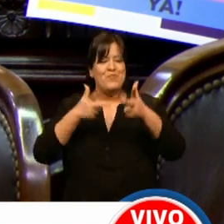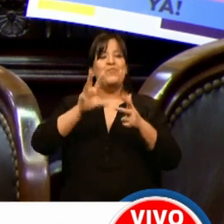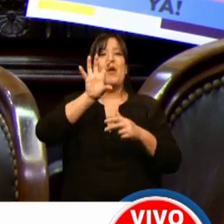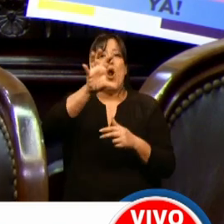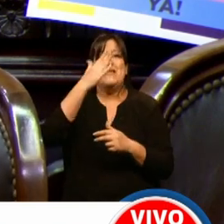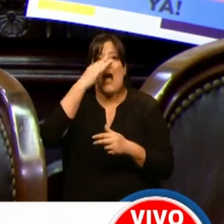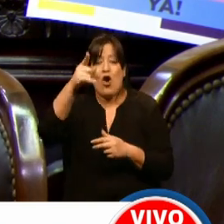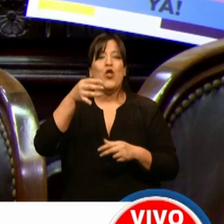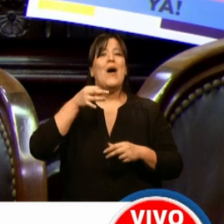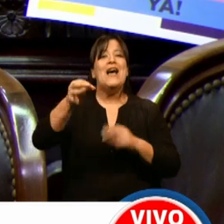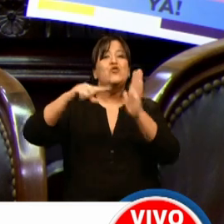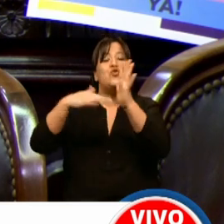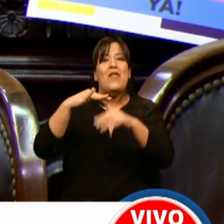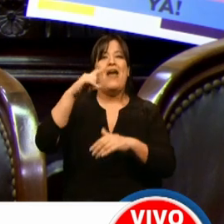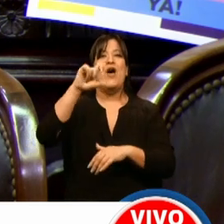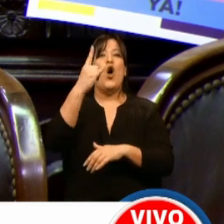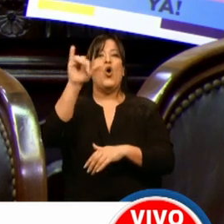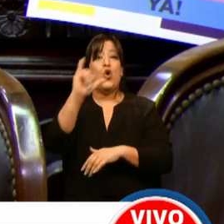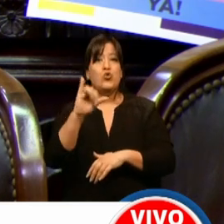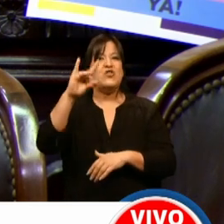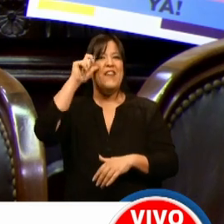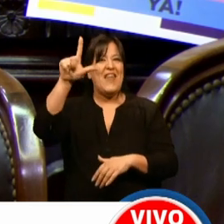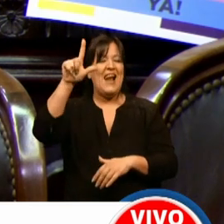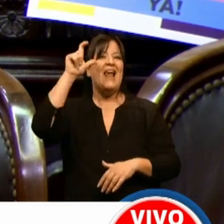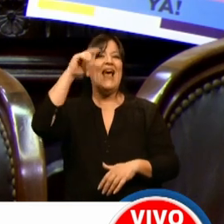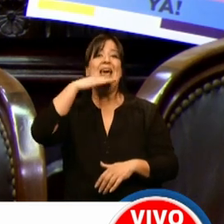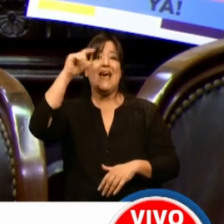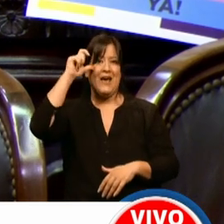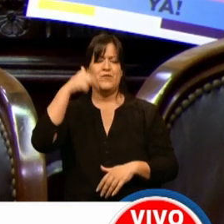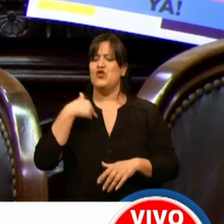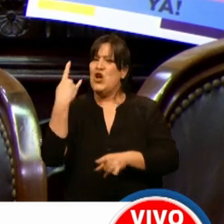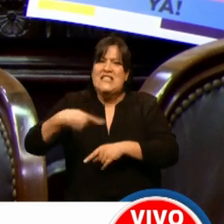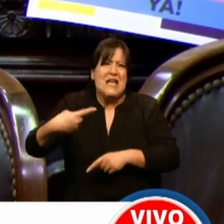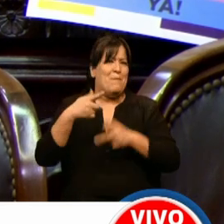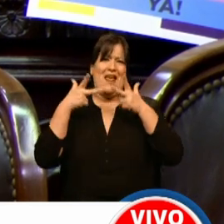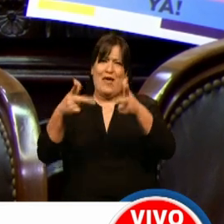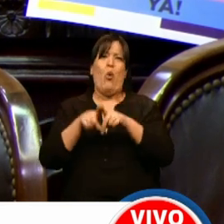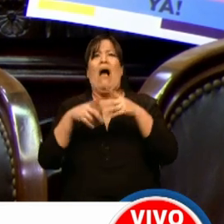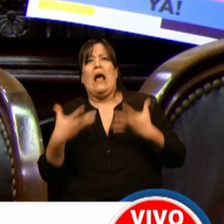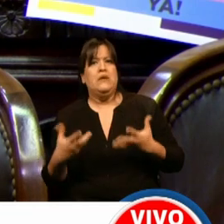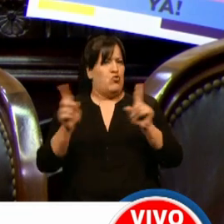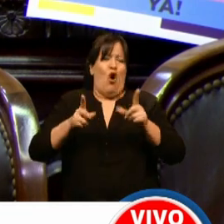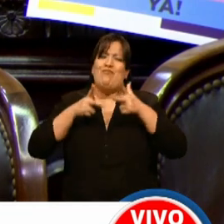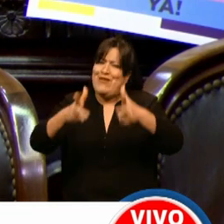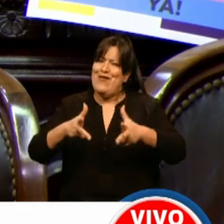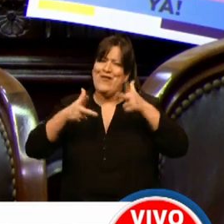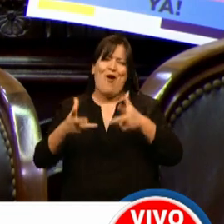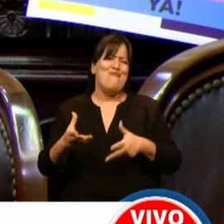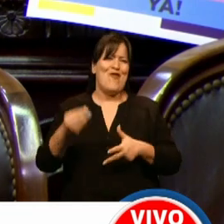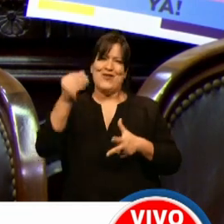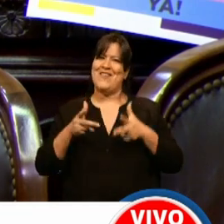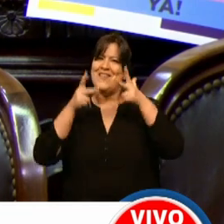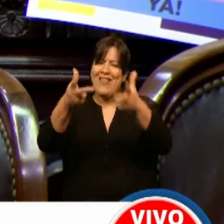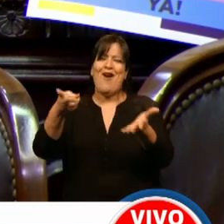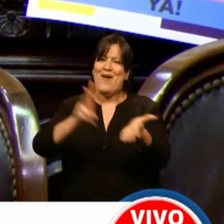del eje yo siempre lo digo no me canso de decirlo la